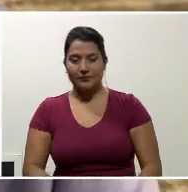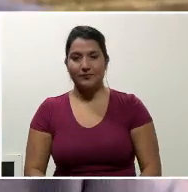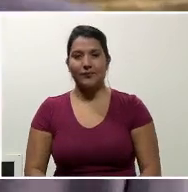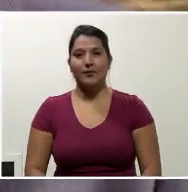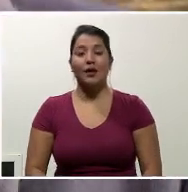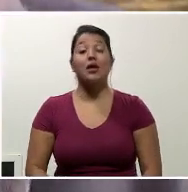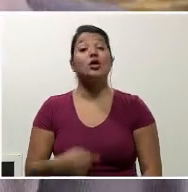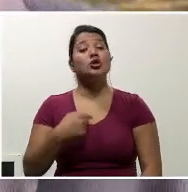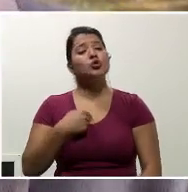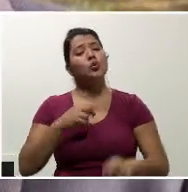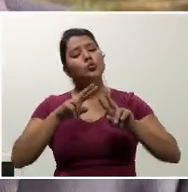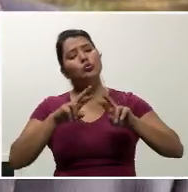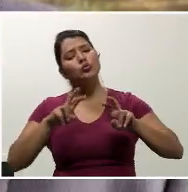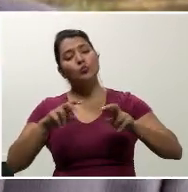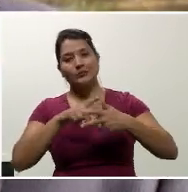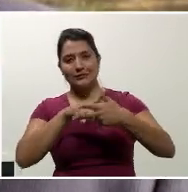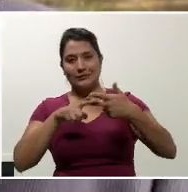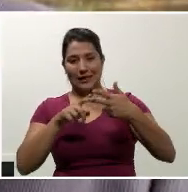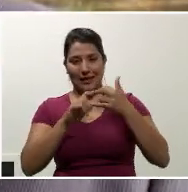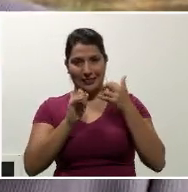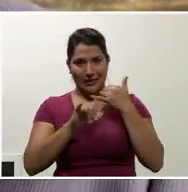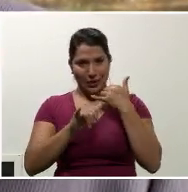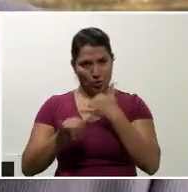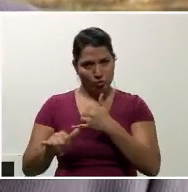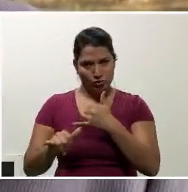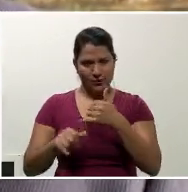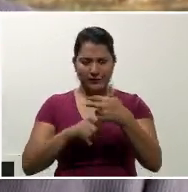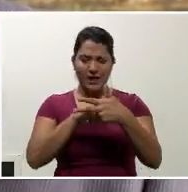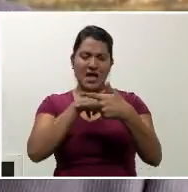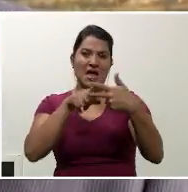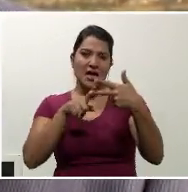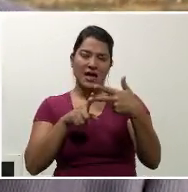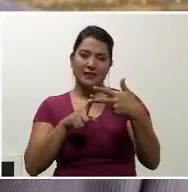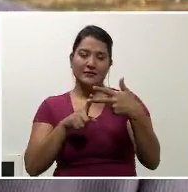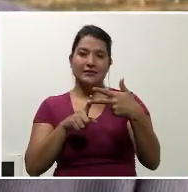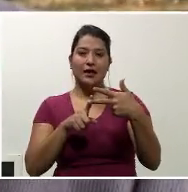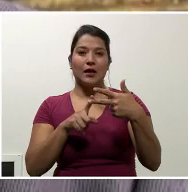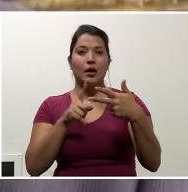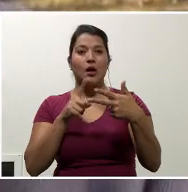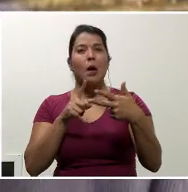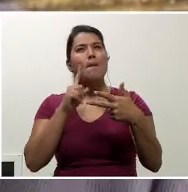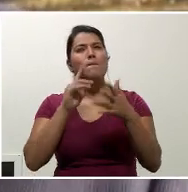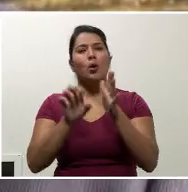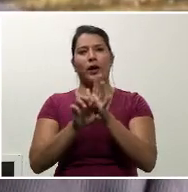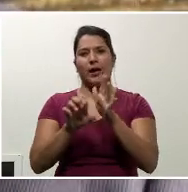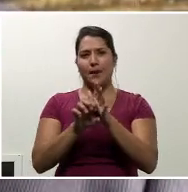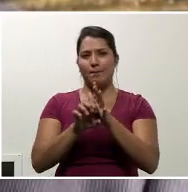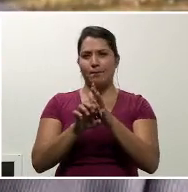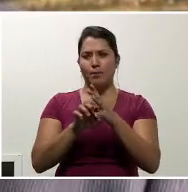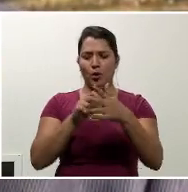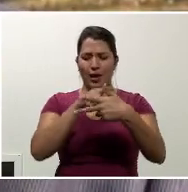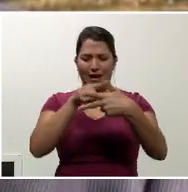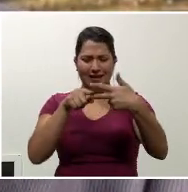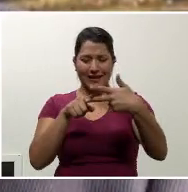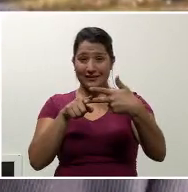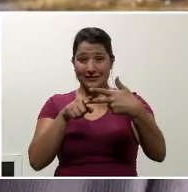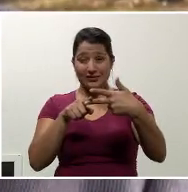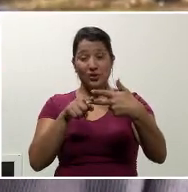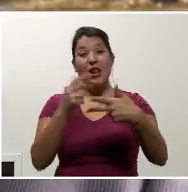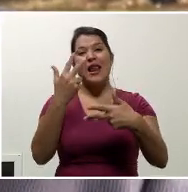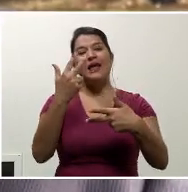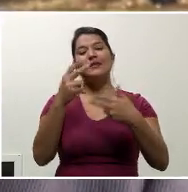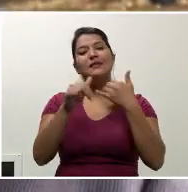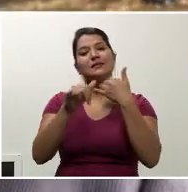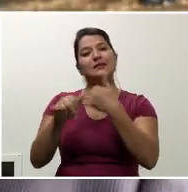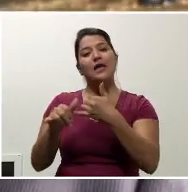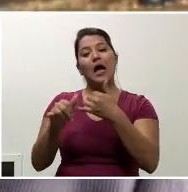3 denuncias que planteadas son congruentes, digamos, el caso de abuso de autoridad y prevaricato. Son los 2 delitos principales que